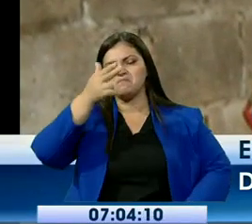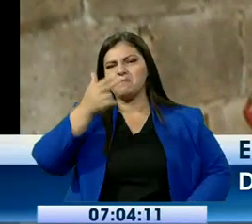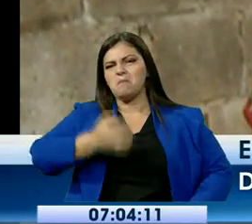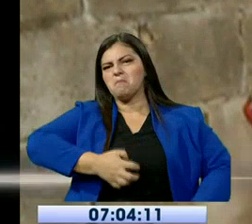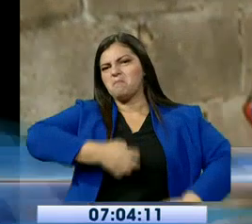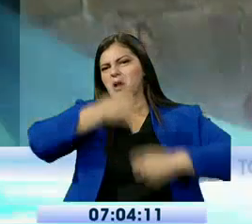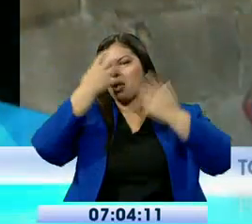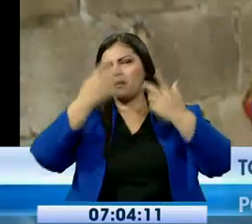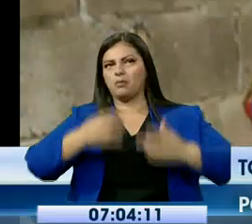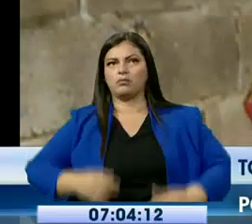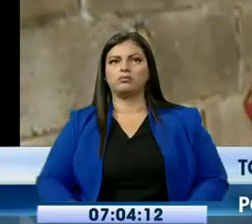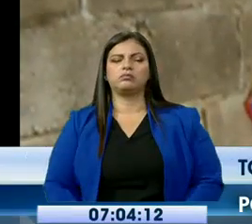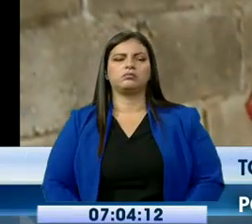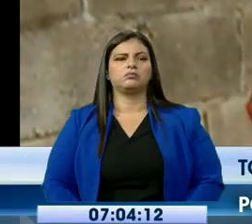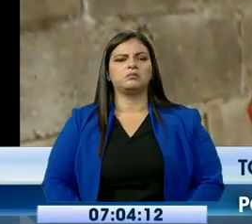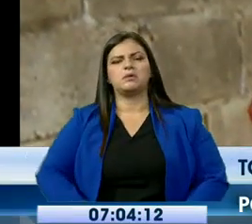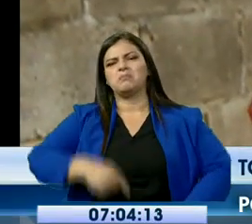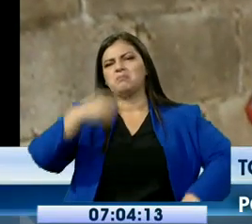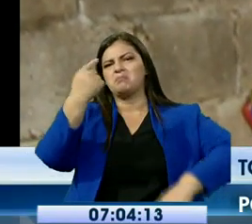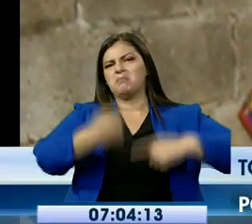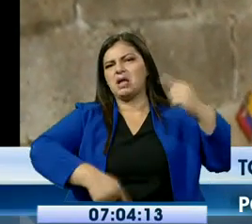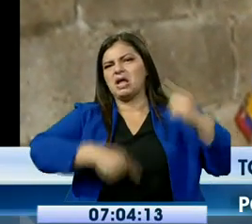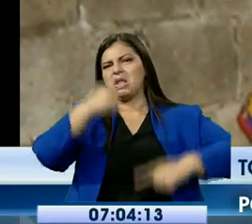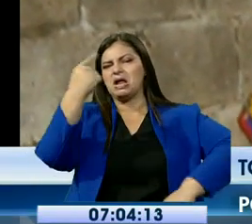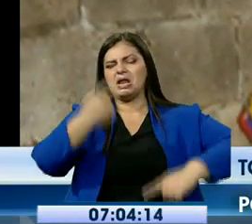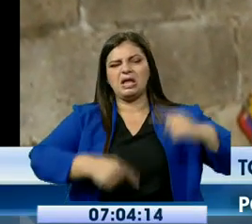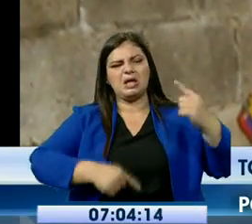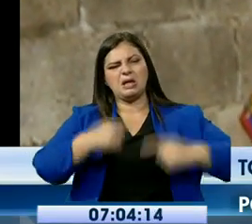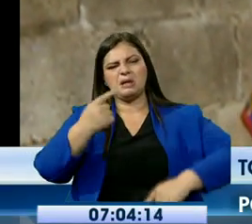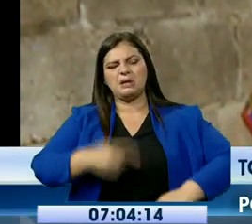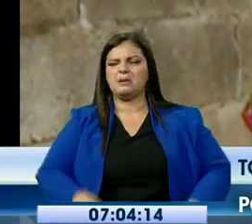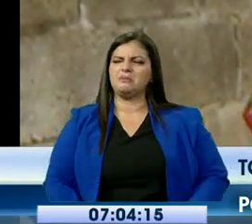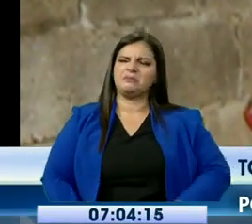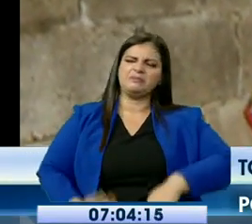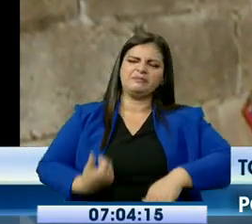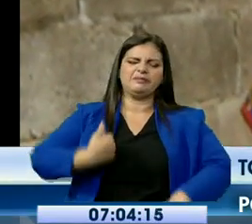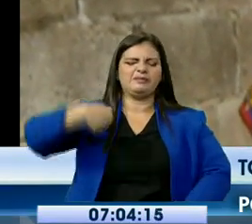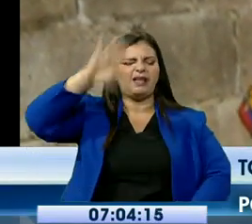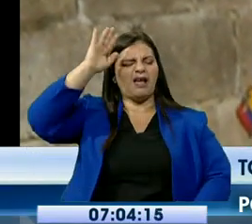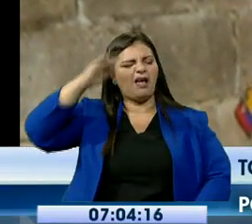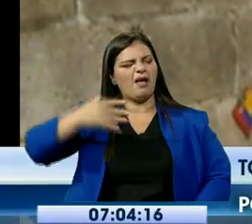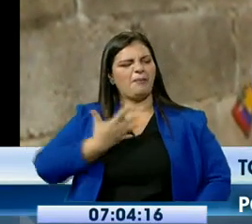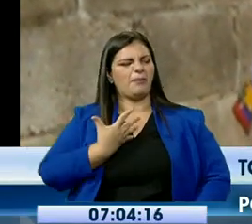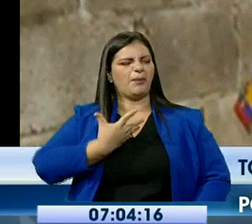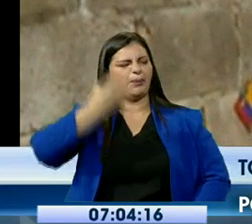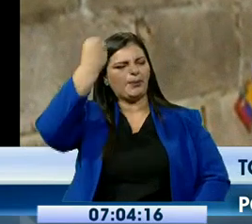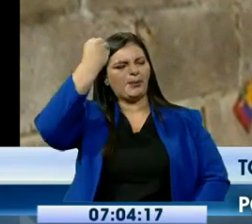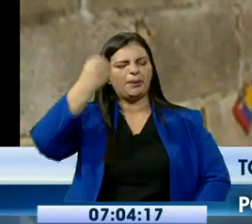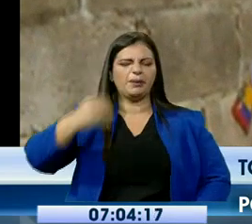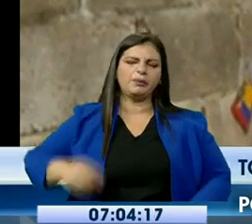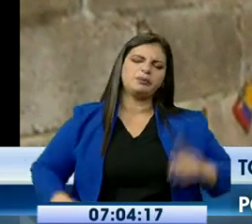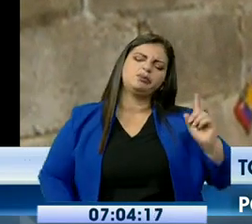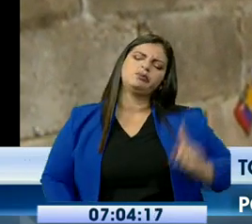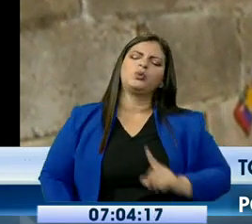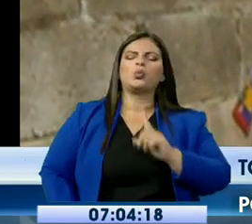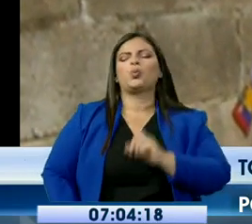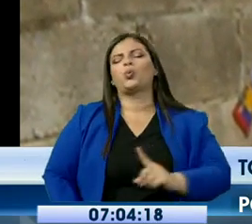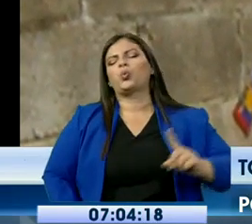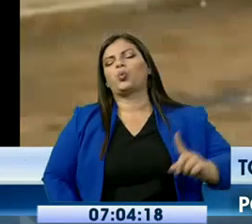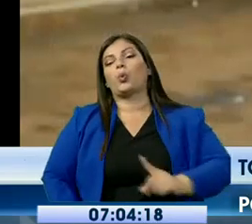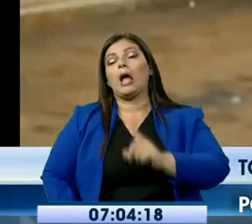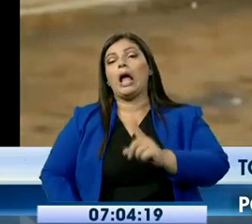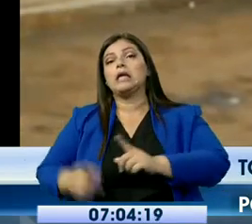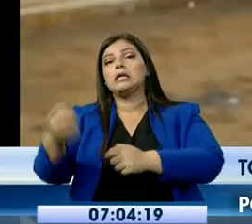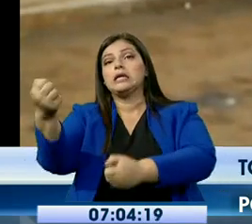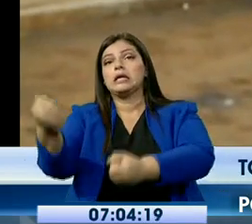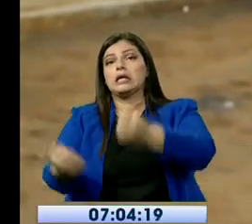yéndose a subir al carro de él, en el cual fue interceptado por estos señores, en el cual le hacen subir al vehículo porque han sido